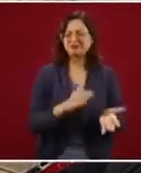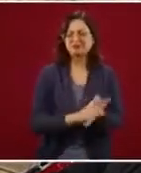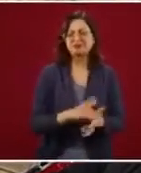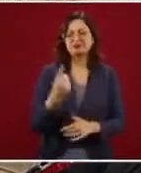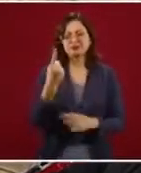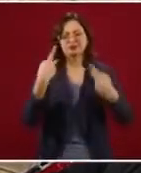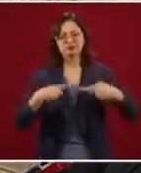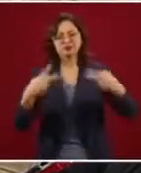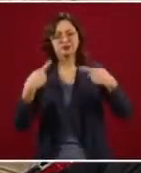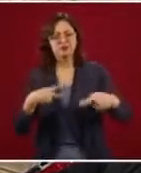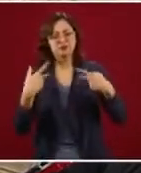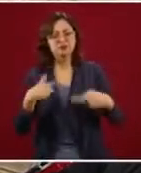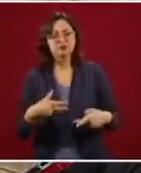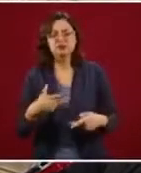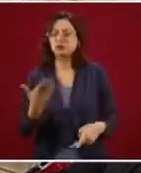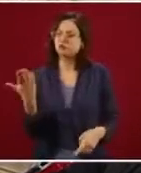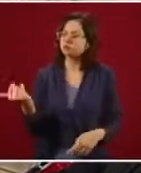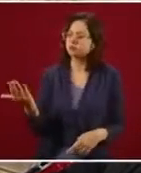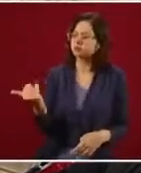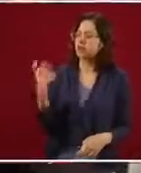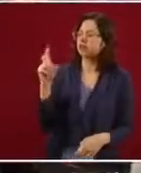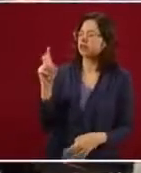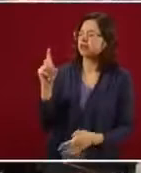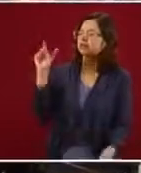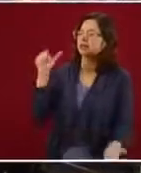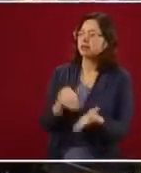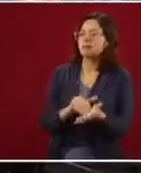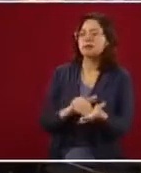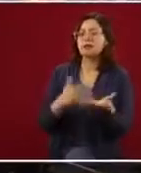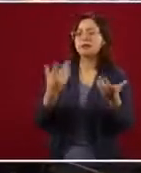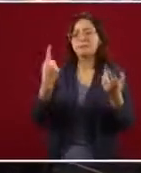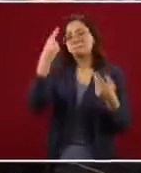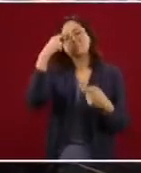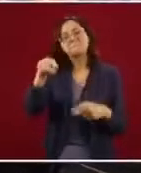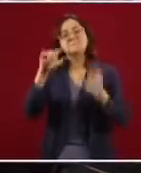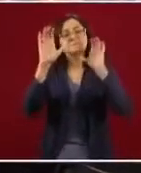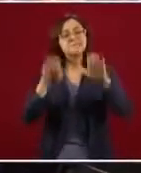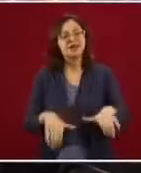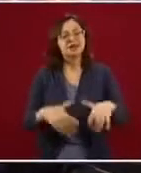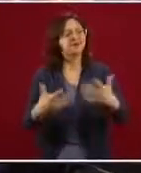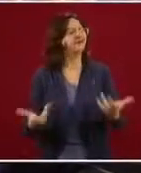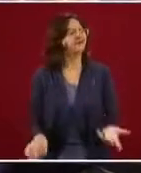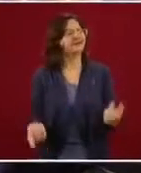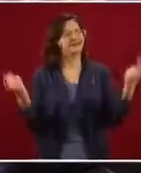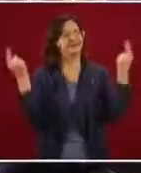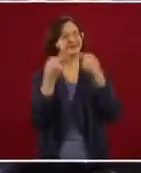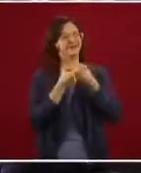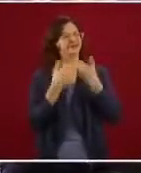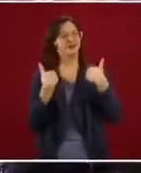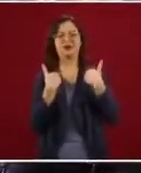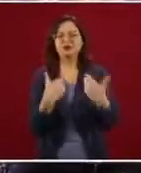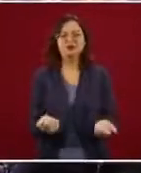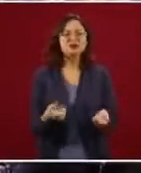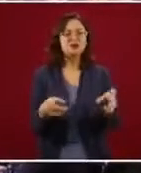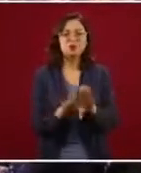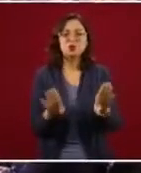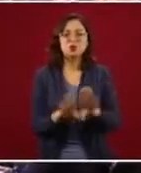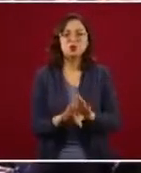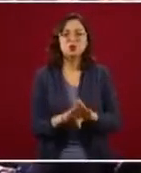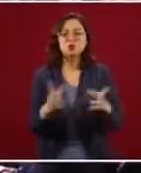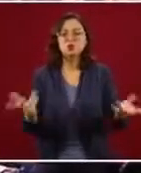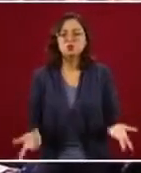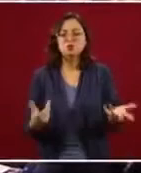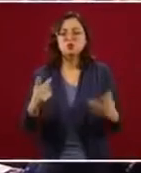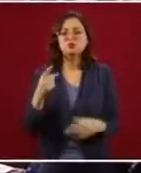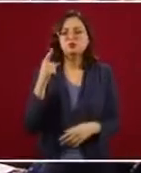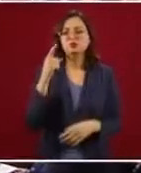paciente le están cobrando 30 mil pesos por internarlo o tratarlo. No entiendo cómo van a actuar ahí, porque el hecho de que no sea